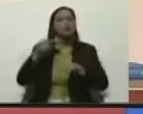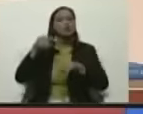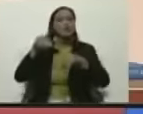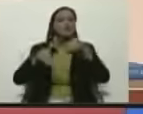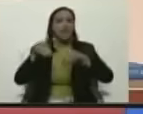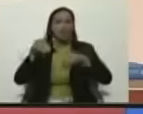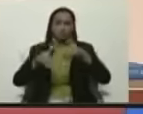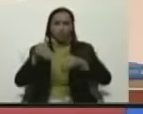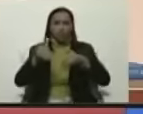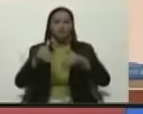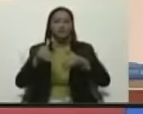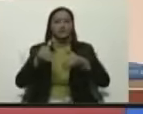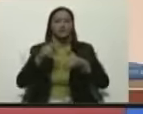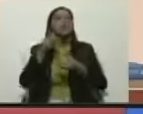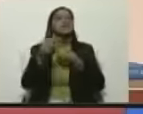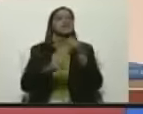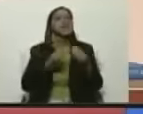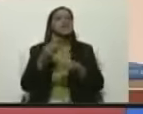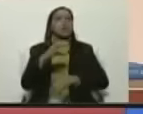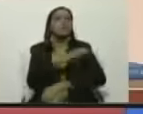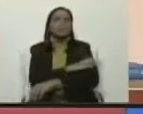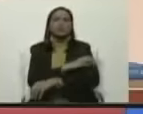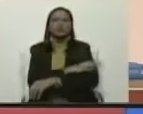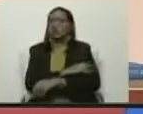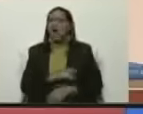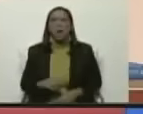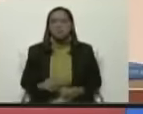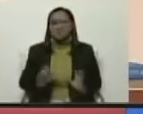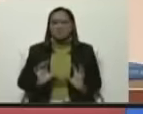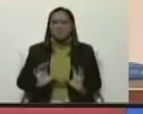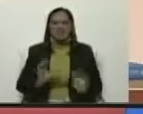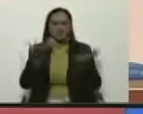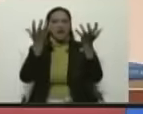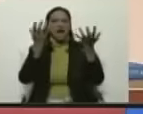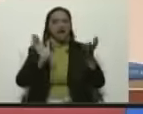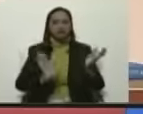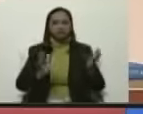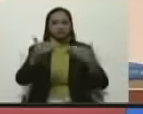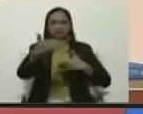oposición? Vamos a quemar el material electoral.